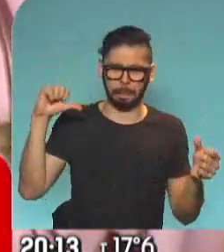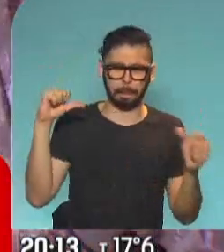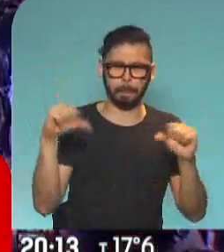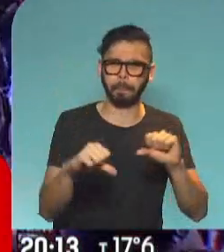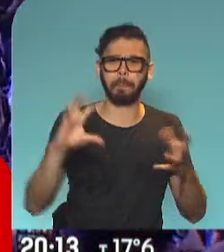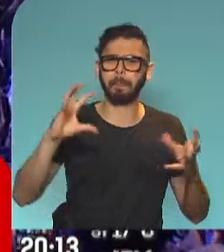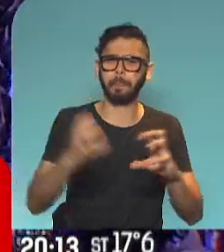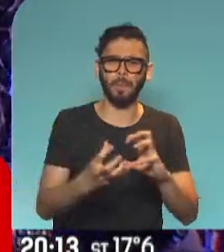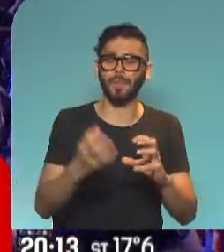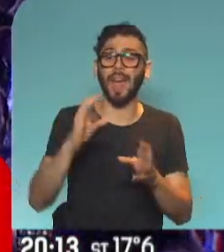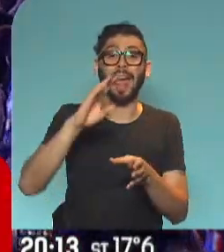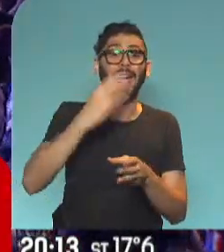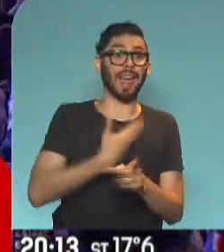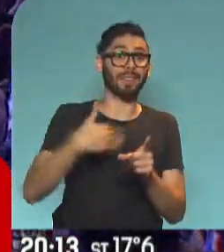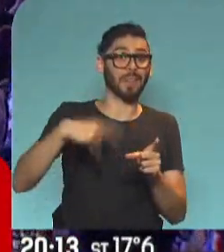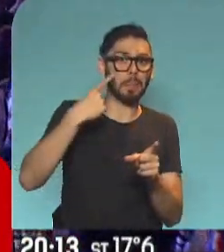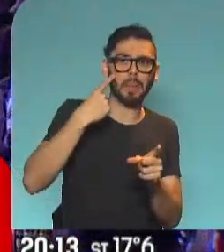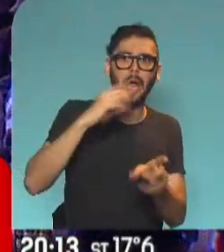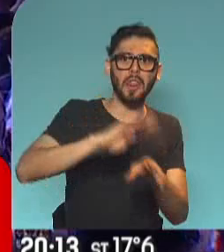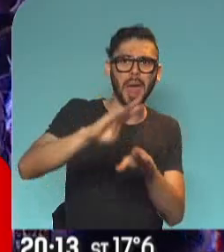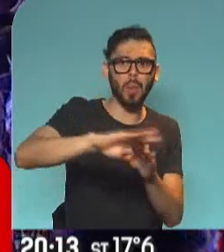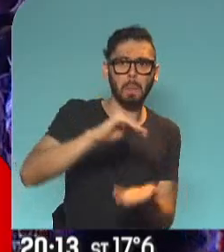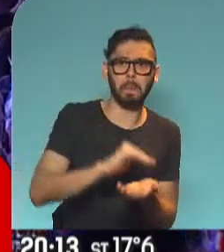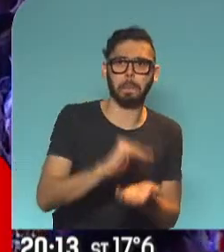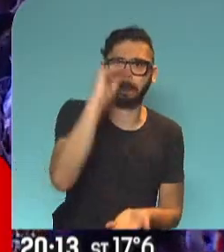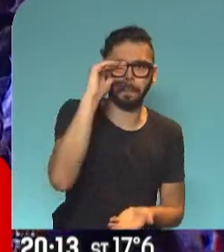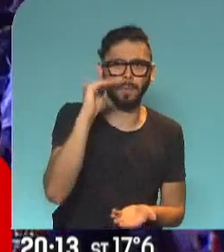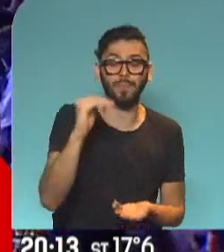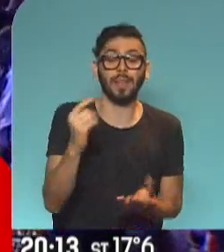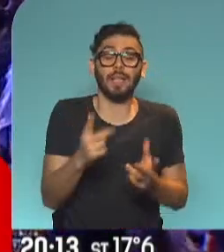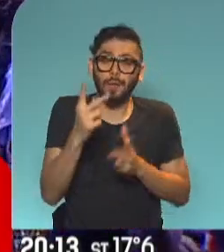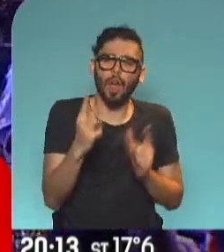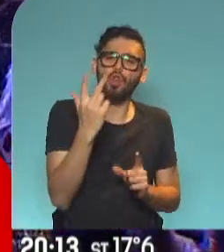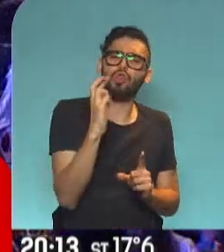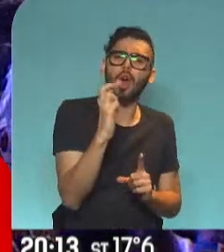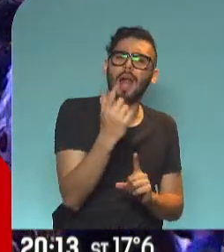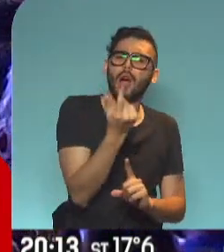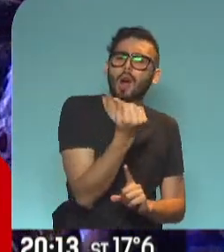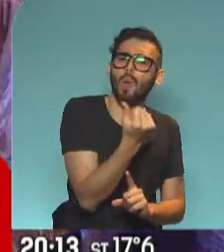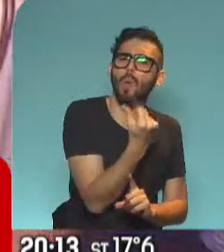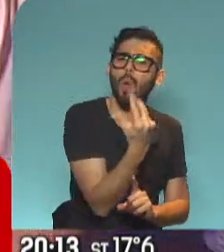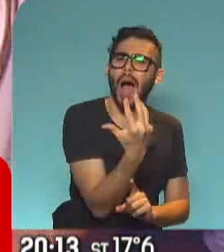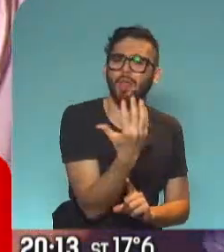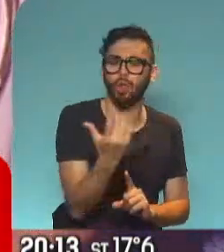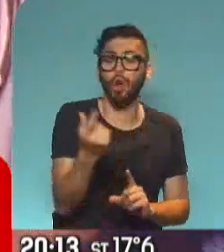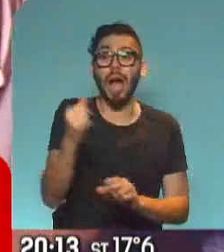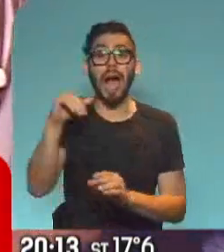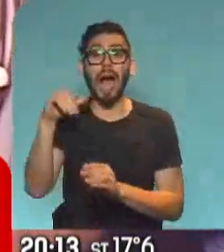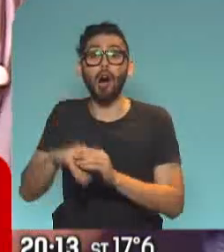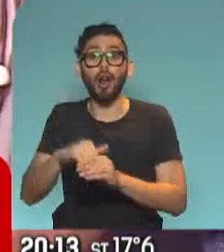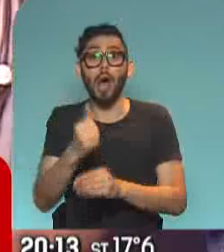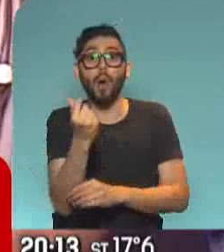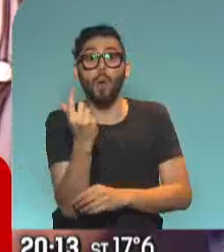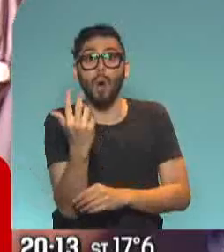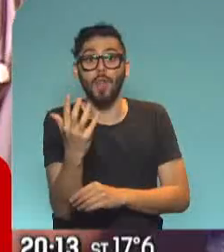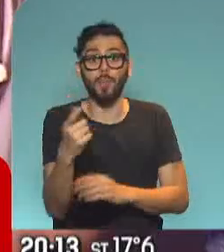con el FMI. Bueno, hace todo este raconto de cuánto estaba el dólar. Y cuánto se podía ahorrar, que en su gestión